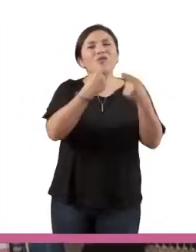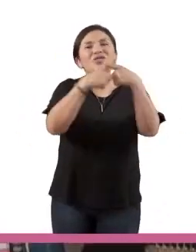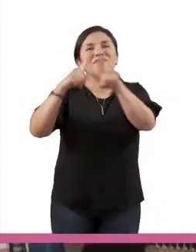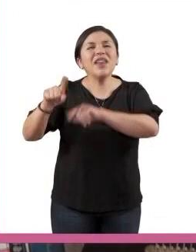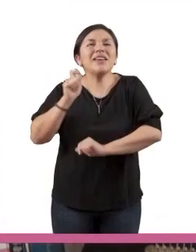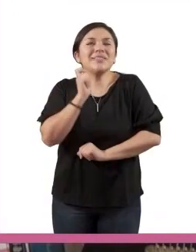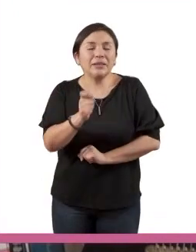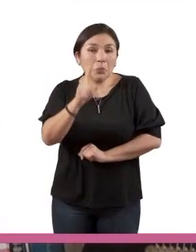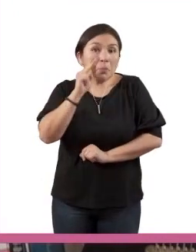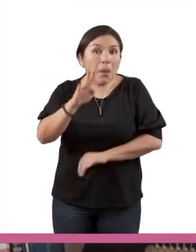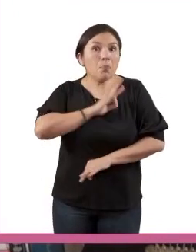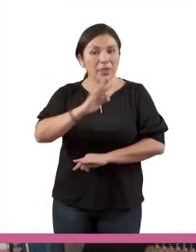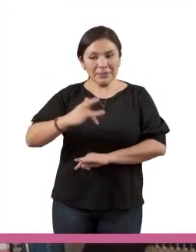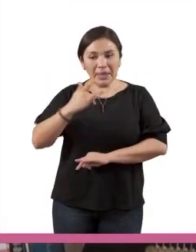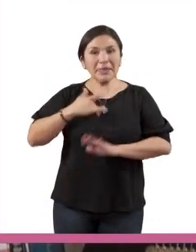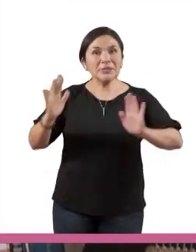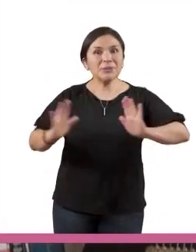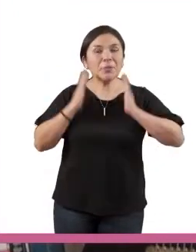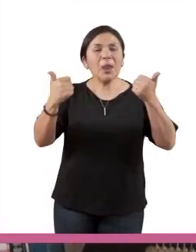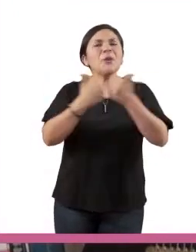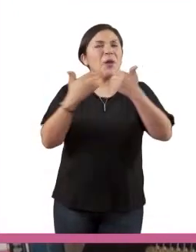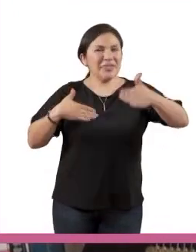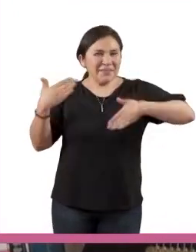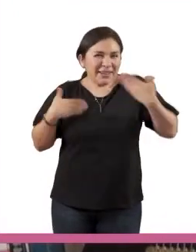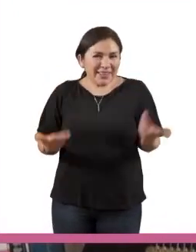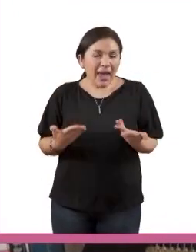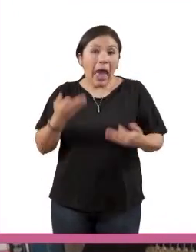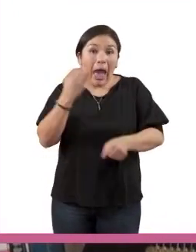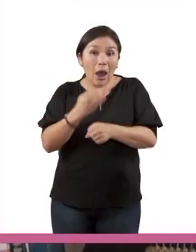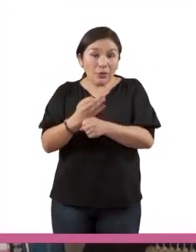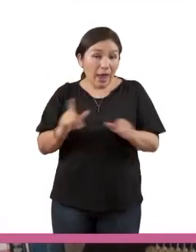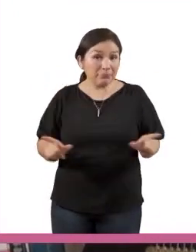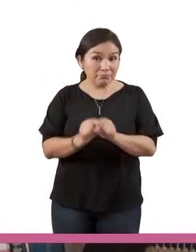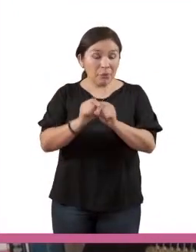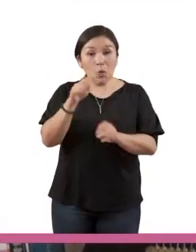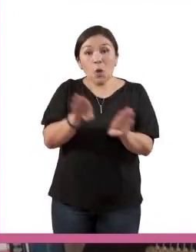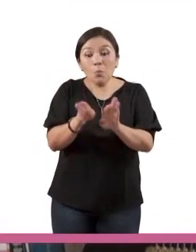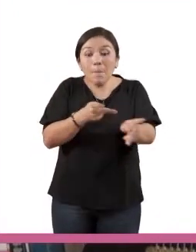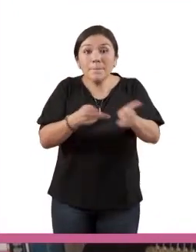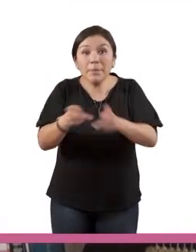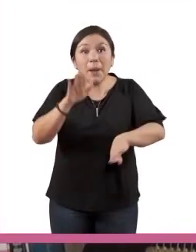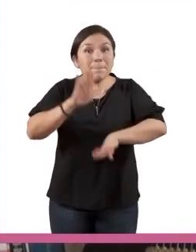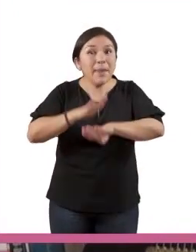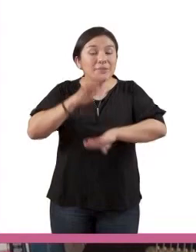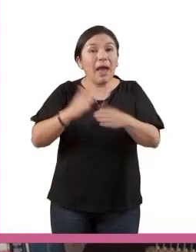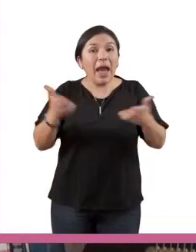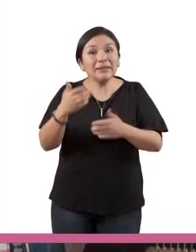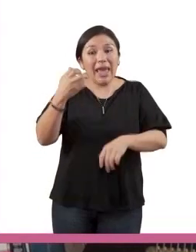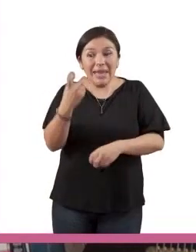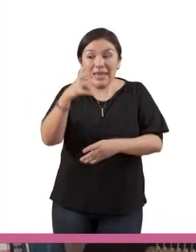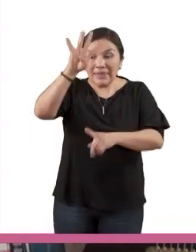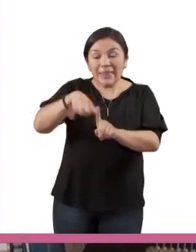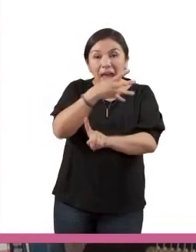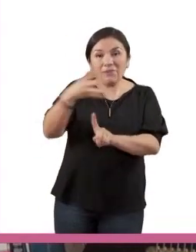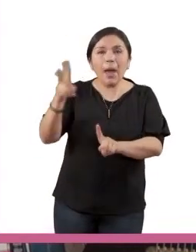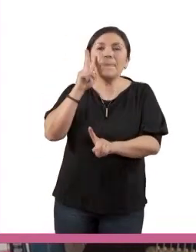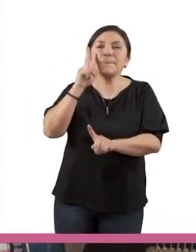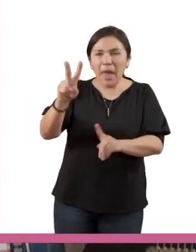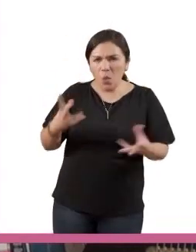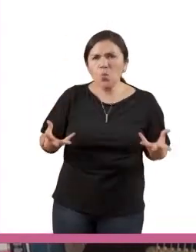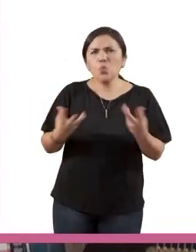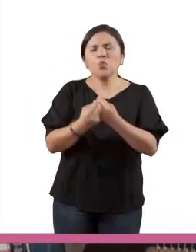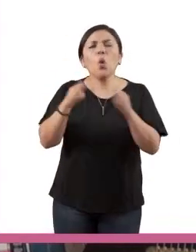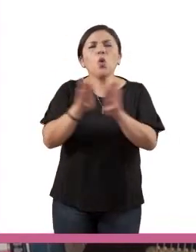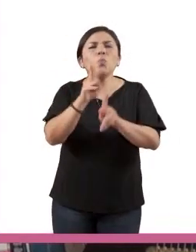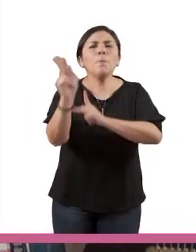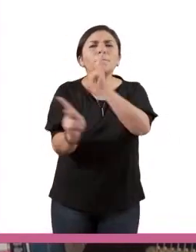difieren. Verán que se sorprenderán y divertirán. Por lo pronto, para prepararnos y realizar más fácil nuestra tabla, resolvamos juntos